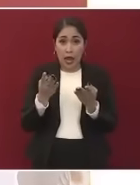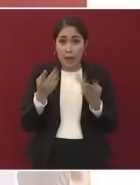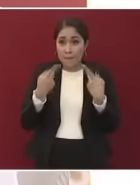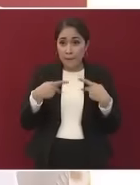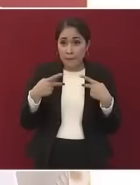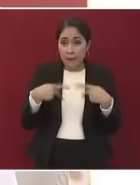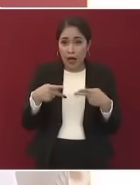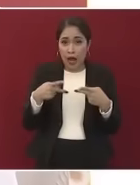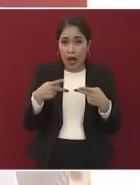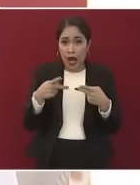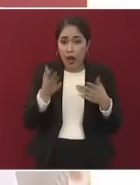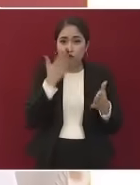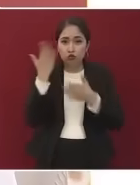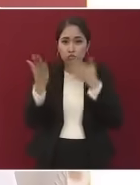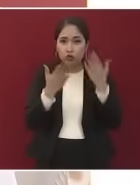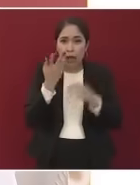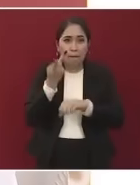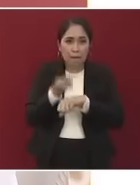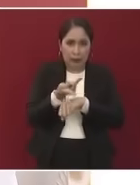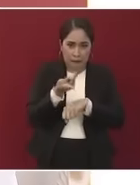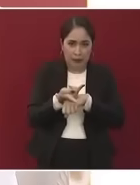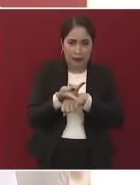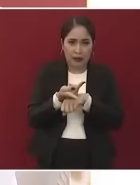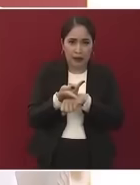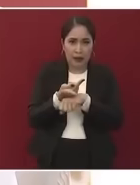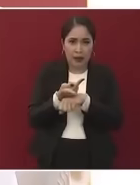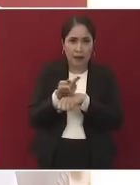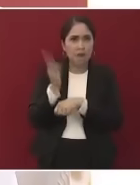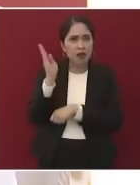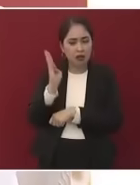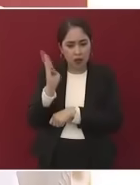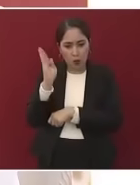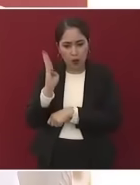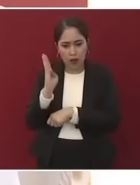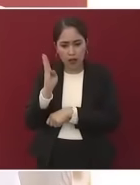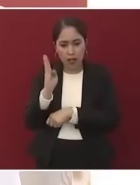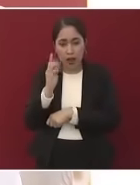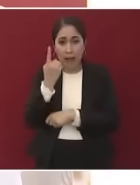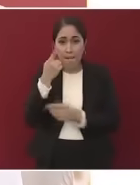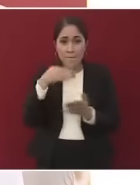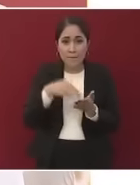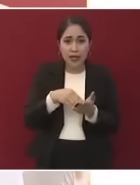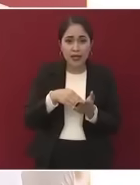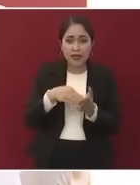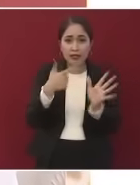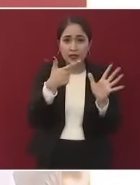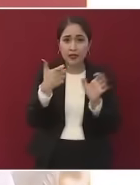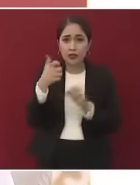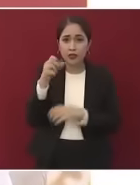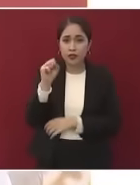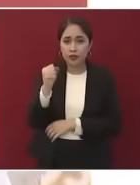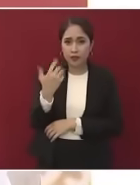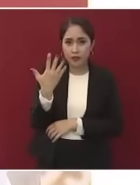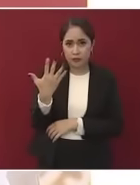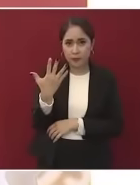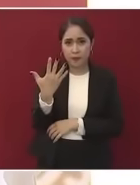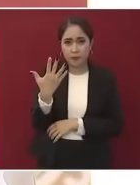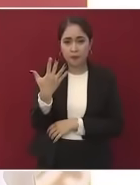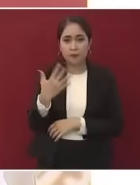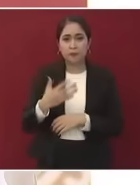gobierno aumente su lucha contra el fentanilo además de exigirle su presencia en la pec porque de no presentarse le